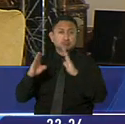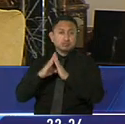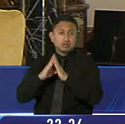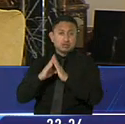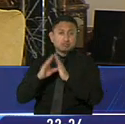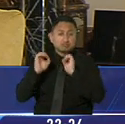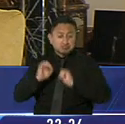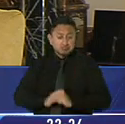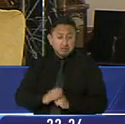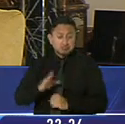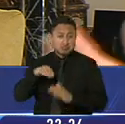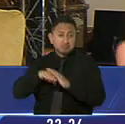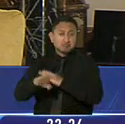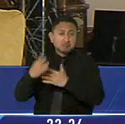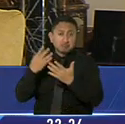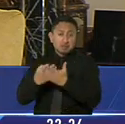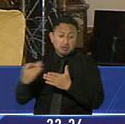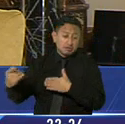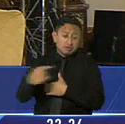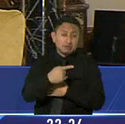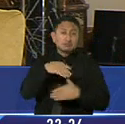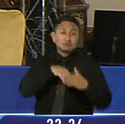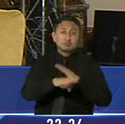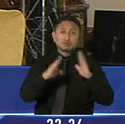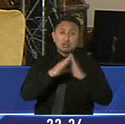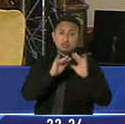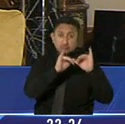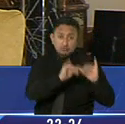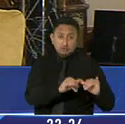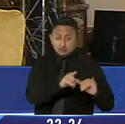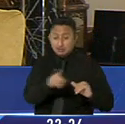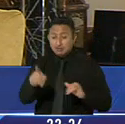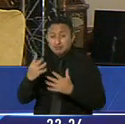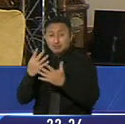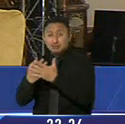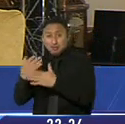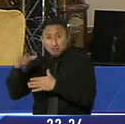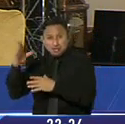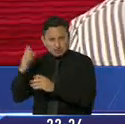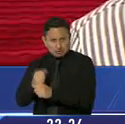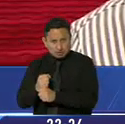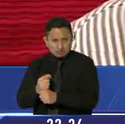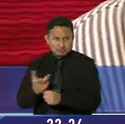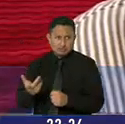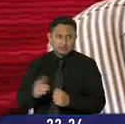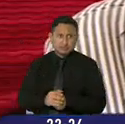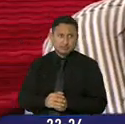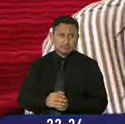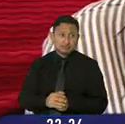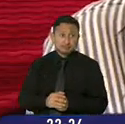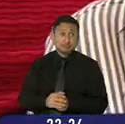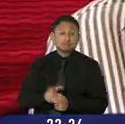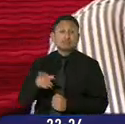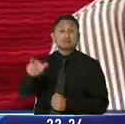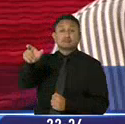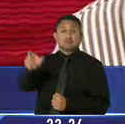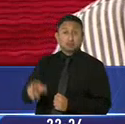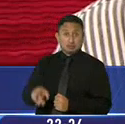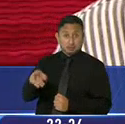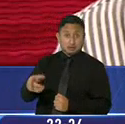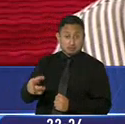detenido, por último que esté detenido en su casa, pero no en una cárcel de máxima seguridad. Nadie le quita que el señor haya sido un